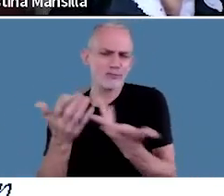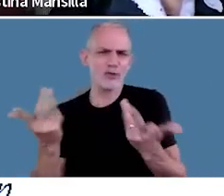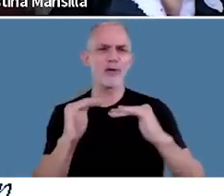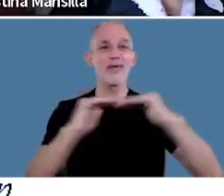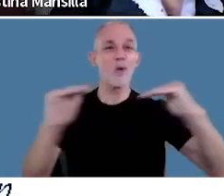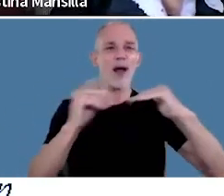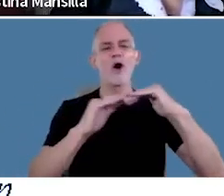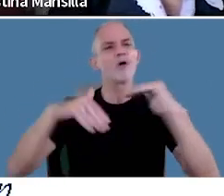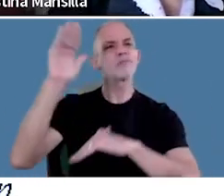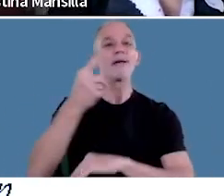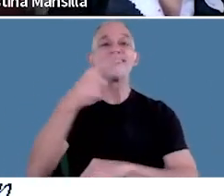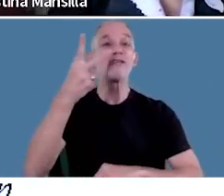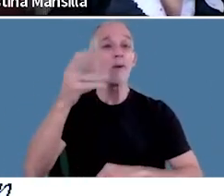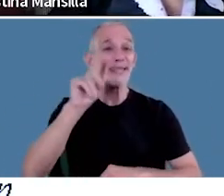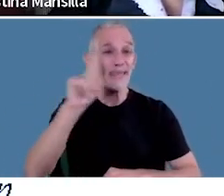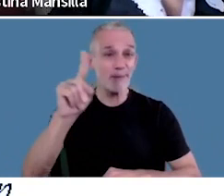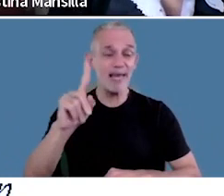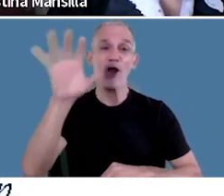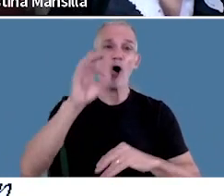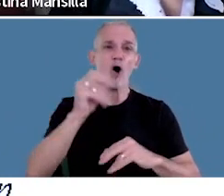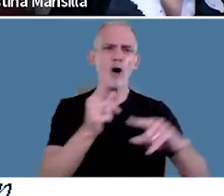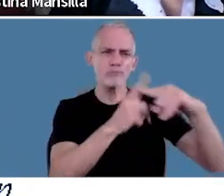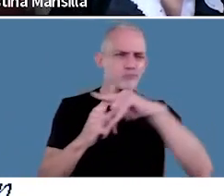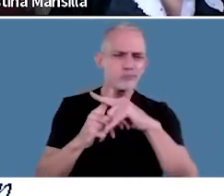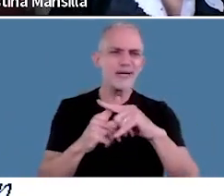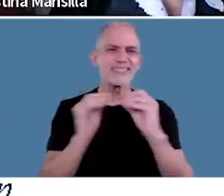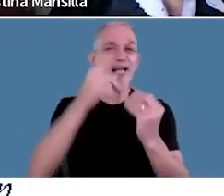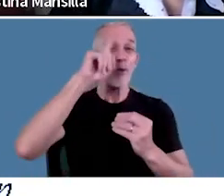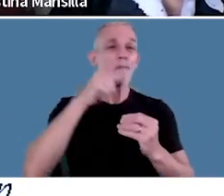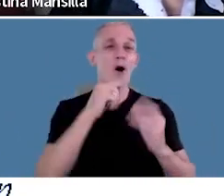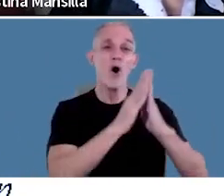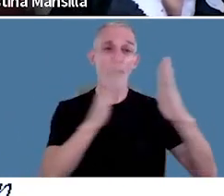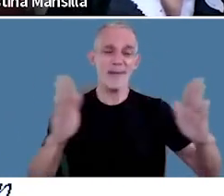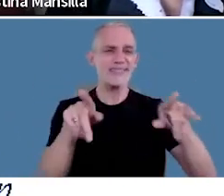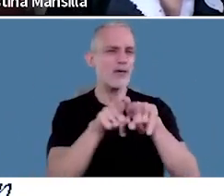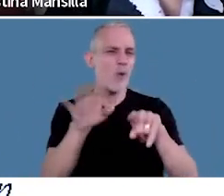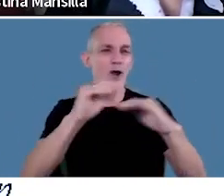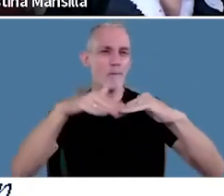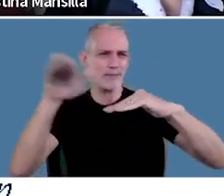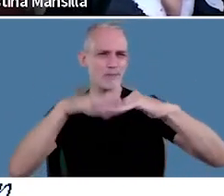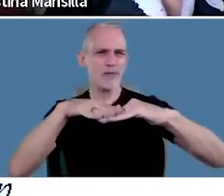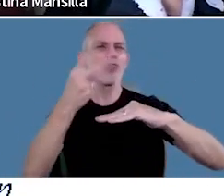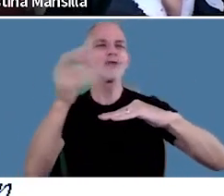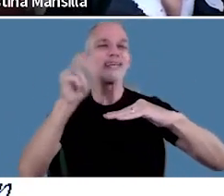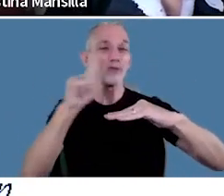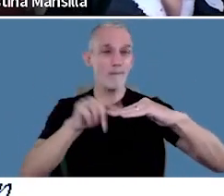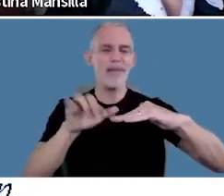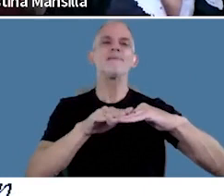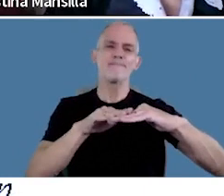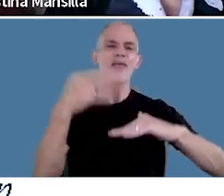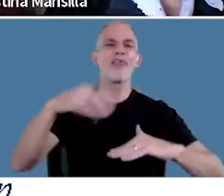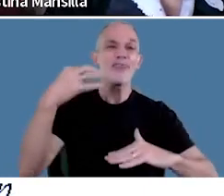a 120.000 o el saldo en el periodo mensual informado sea igual o superior a 200.000, tendrán que